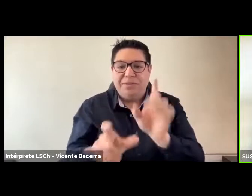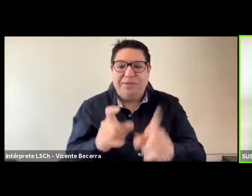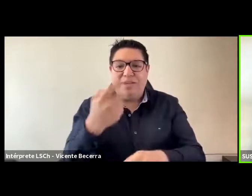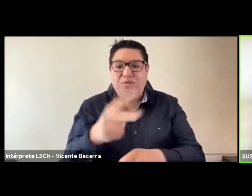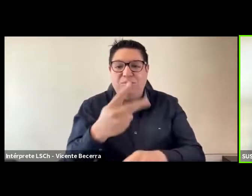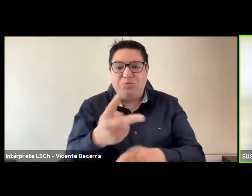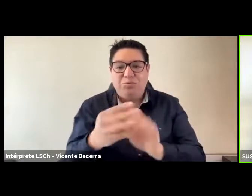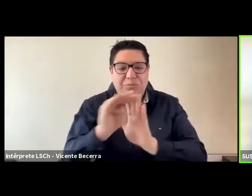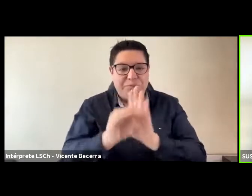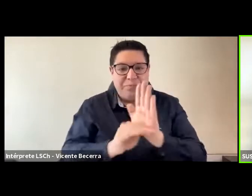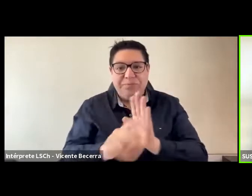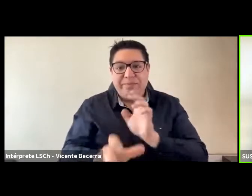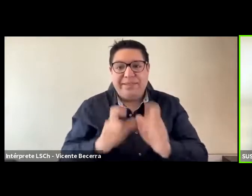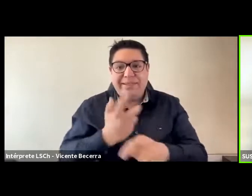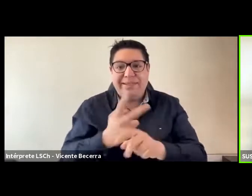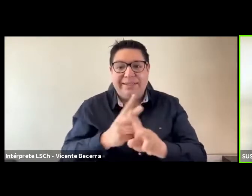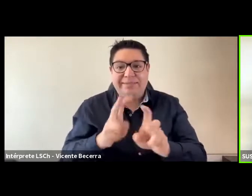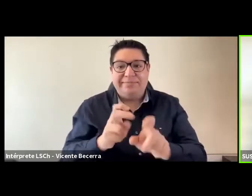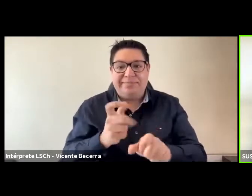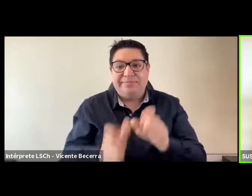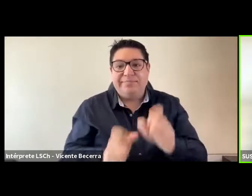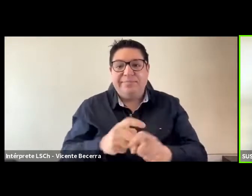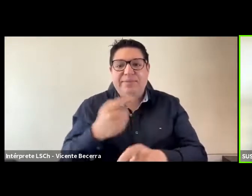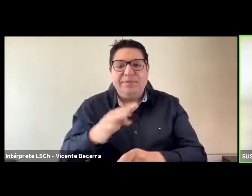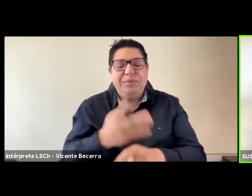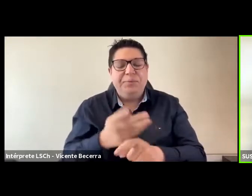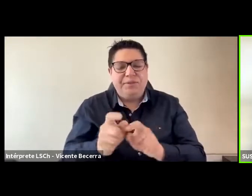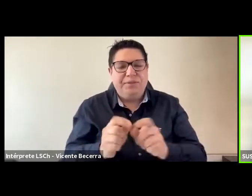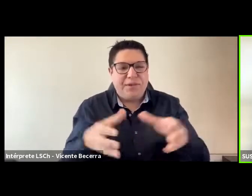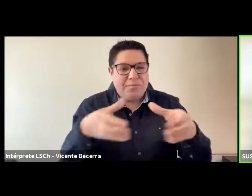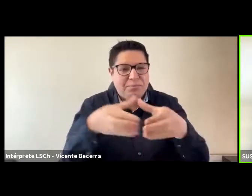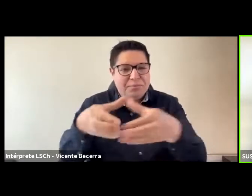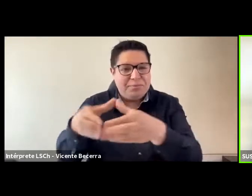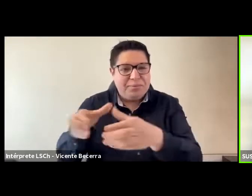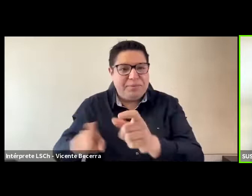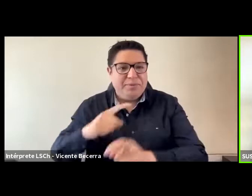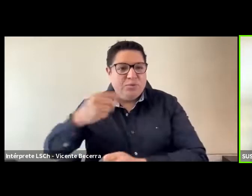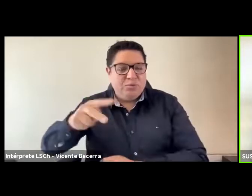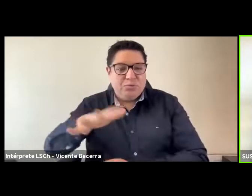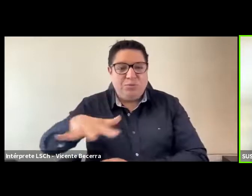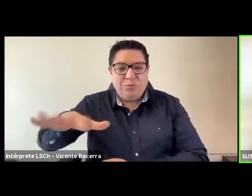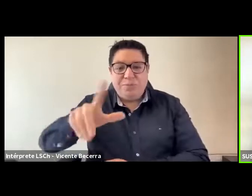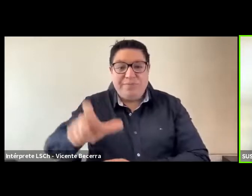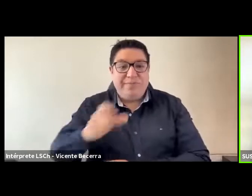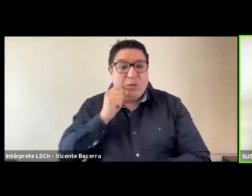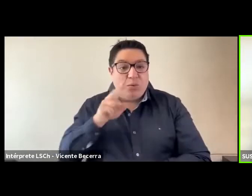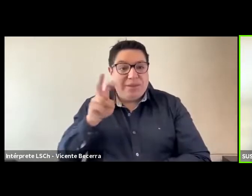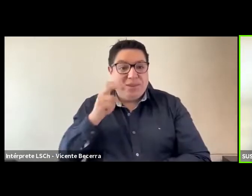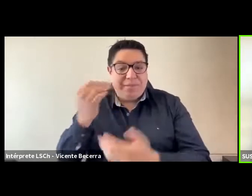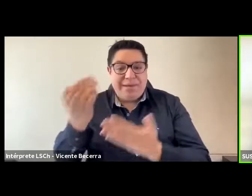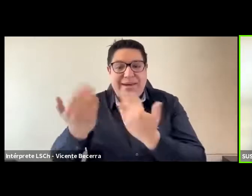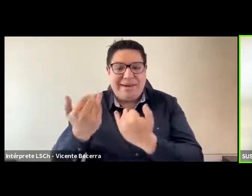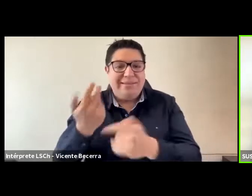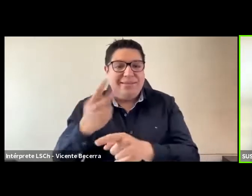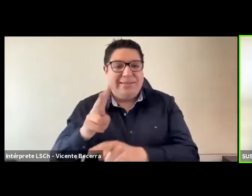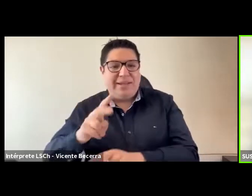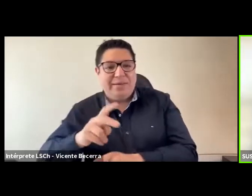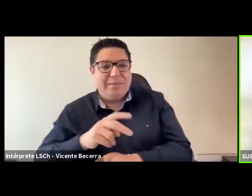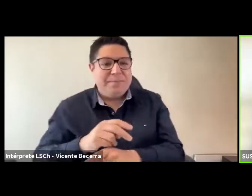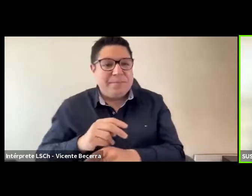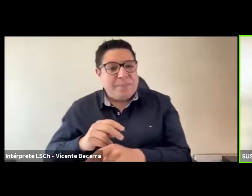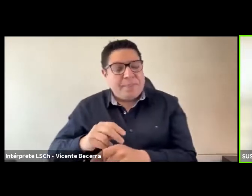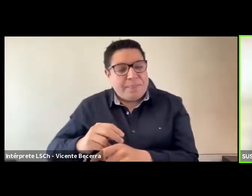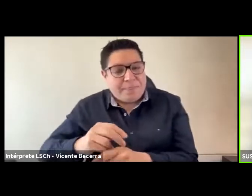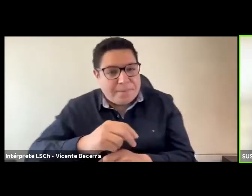con las que se pueden generar y entregar valor público a la ciudadanía atendiendo las necesidades a pesar de las